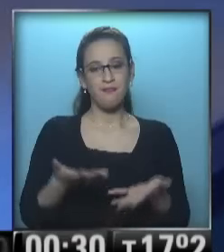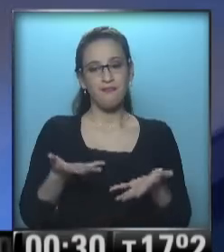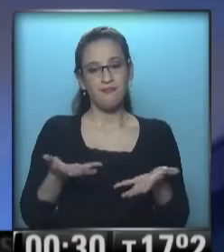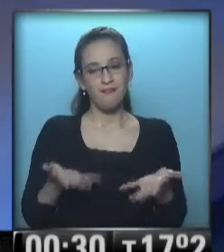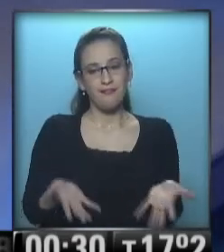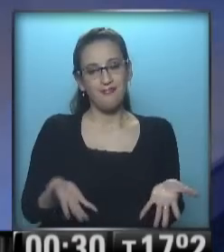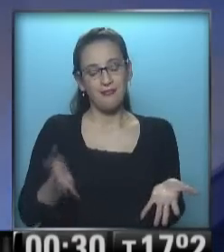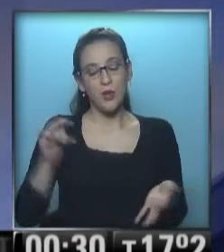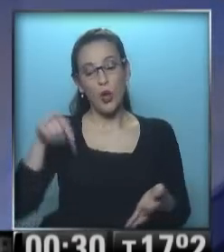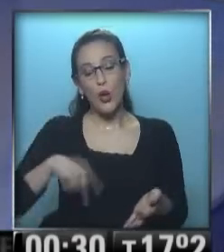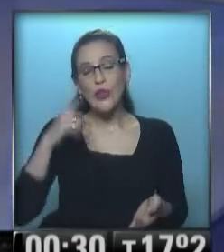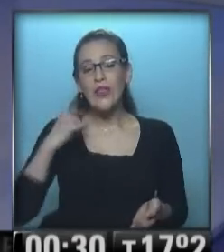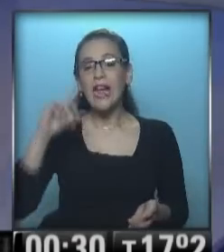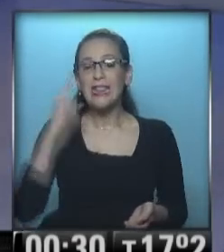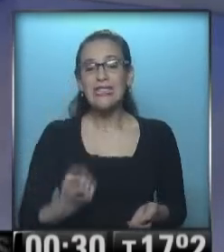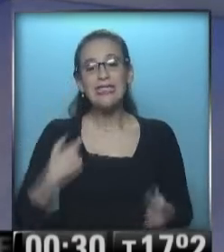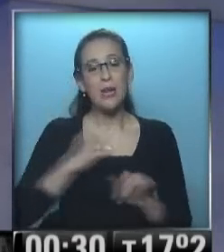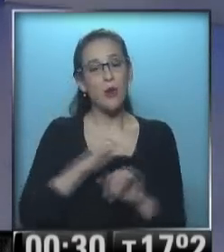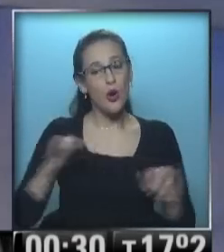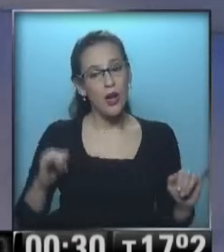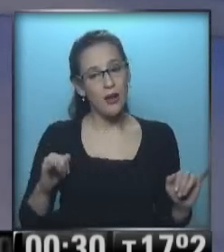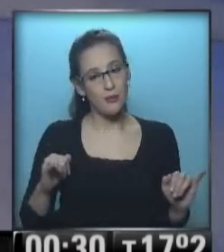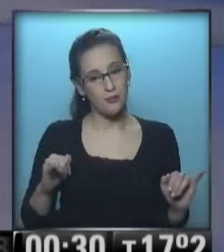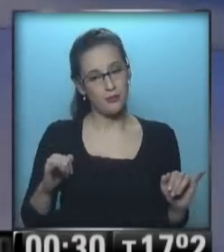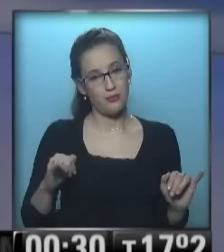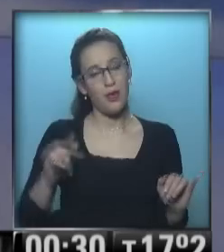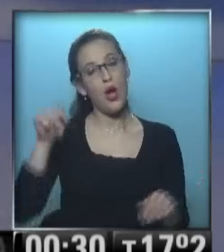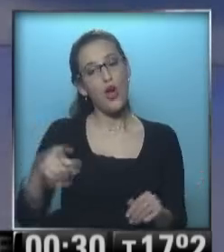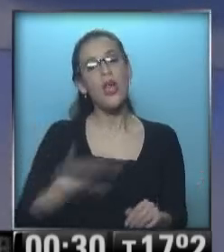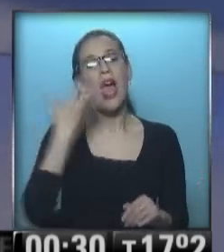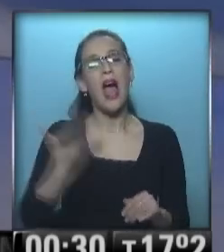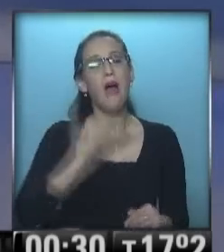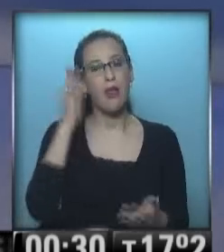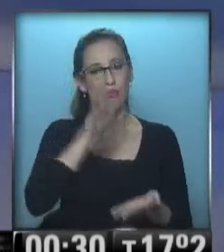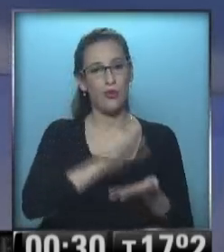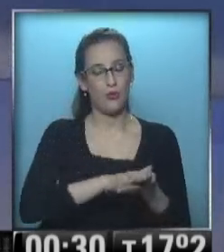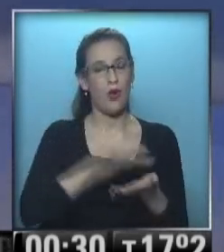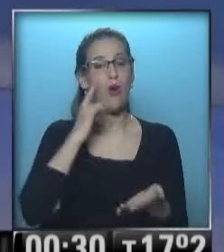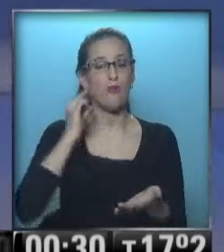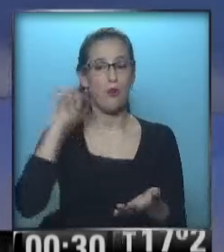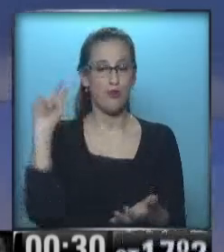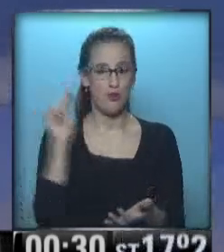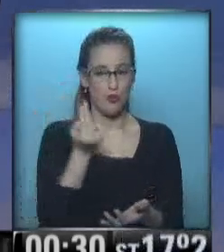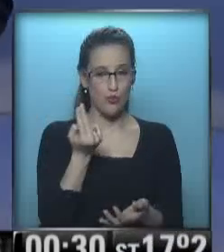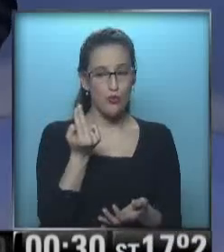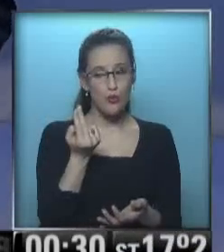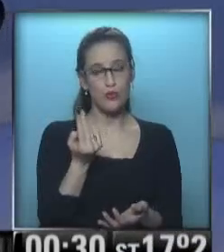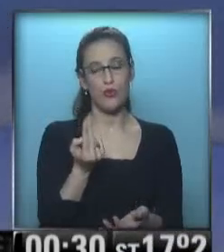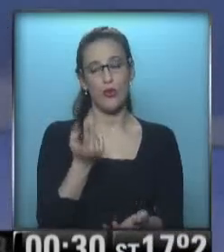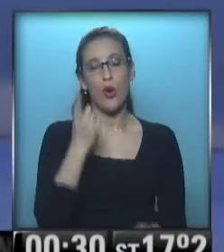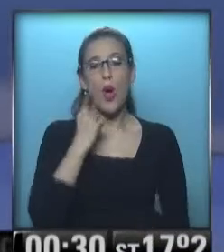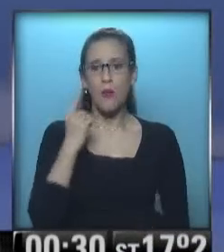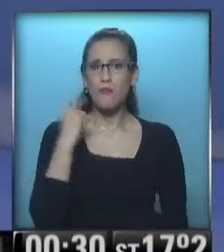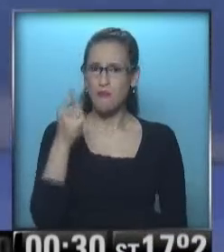Lamentablemente, así comienza este programa y mucho. Vamos a hablar de esto porque no hace falta decir lo importante que ha